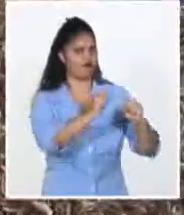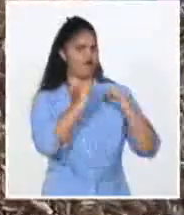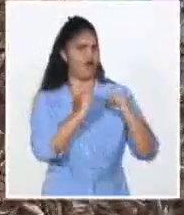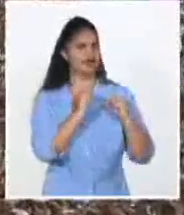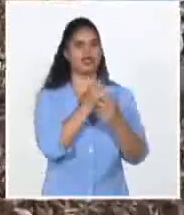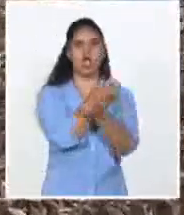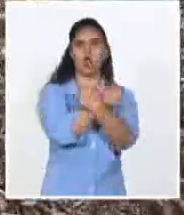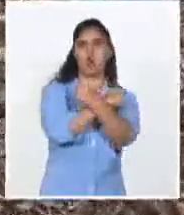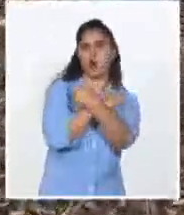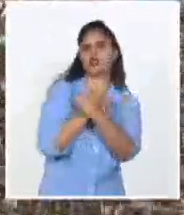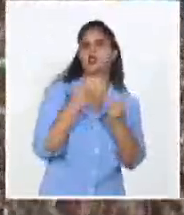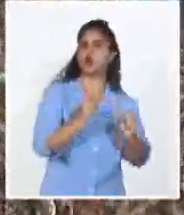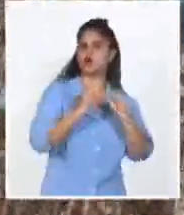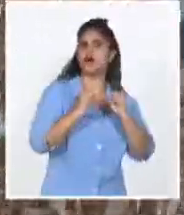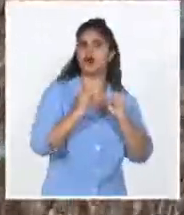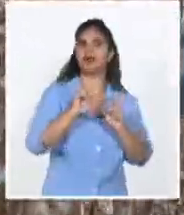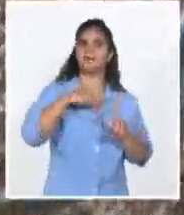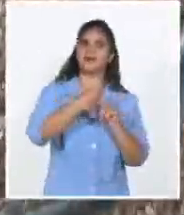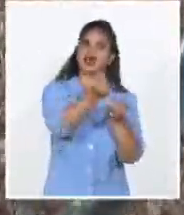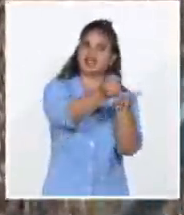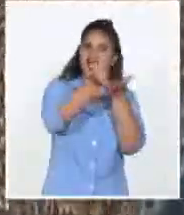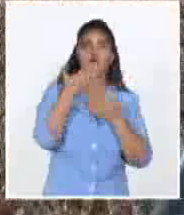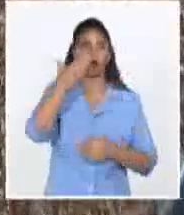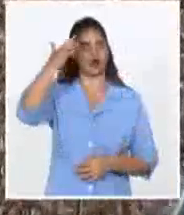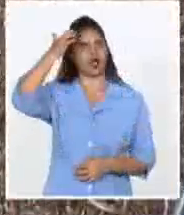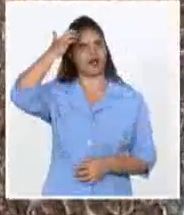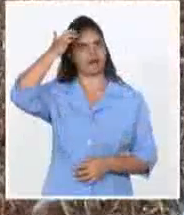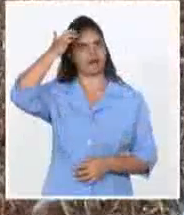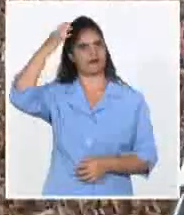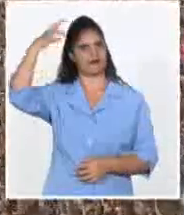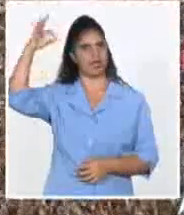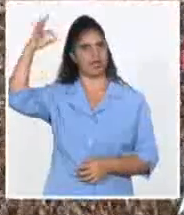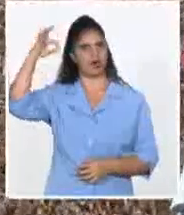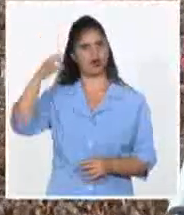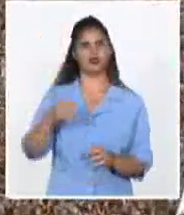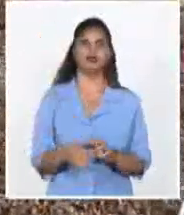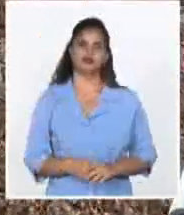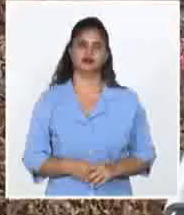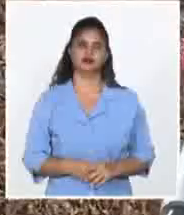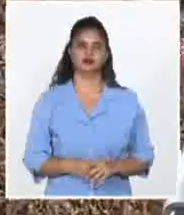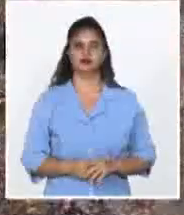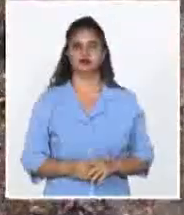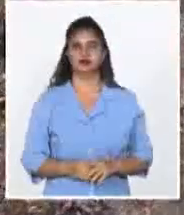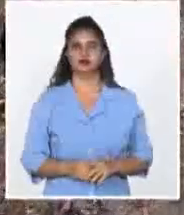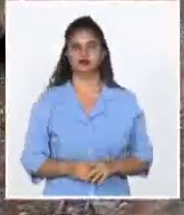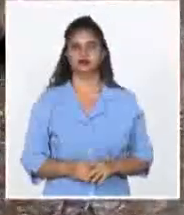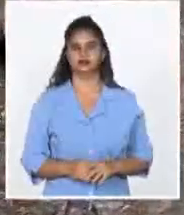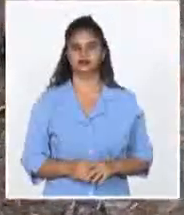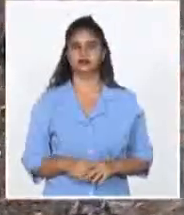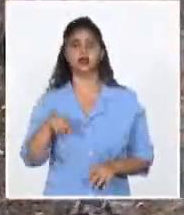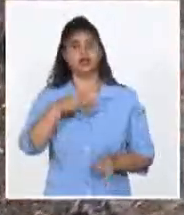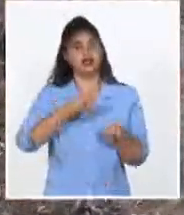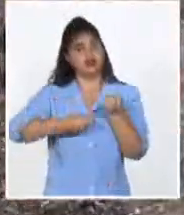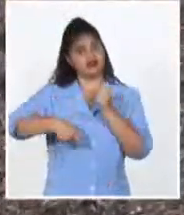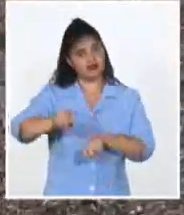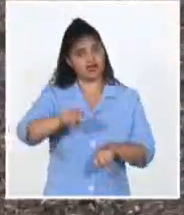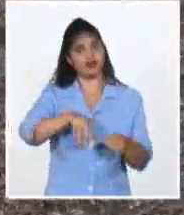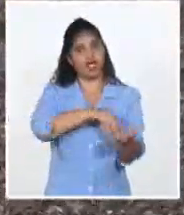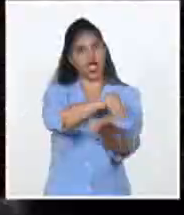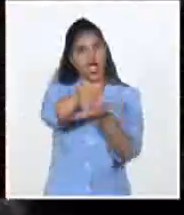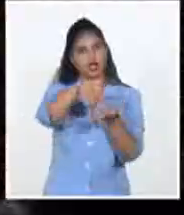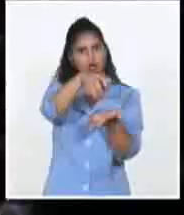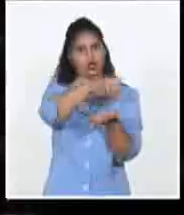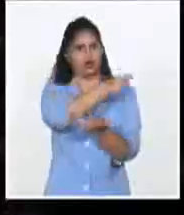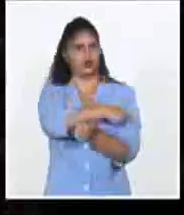e incrementa la memoria. Por eso la población palmera agradece la venta del huevo de codorniz que se produce en la granja de Vega Onda